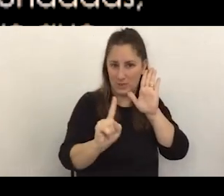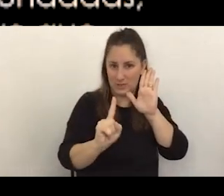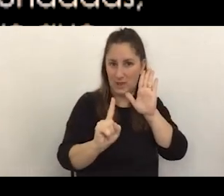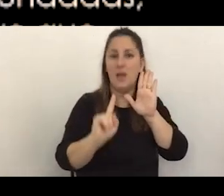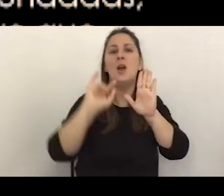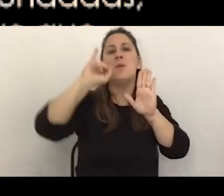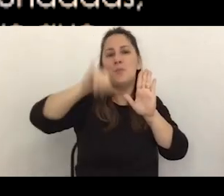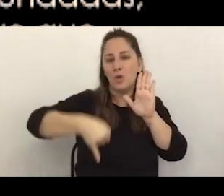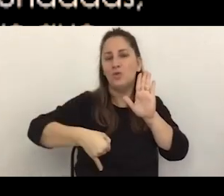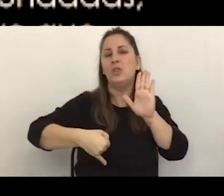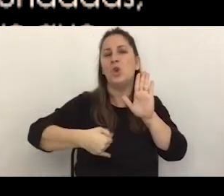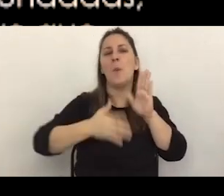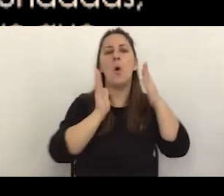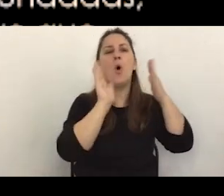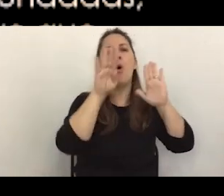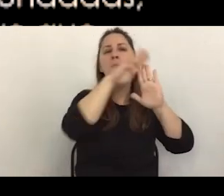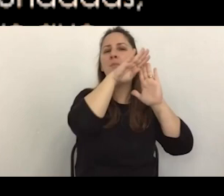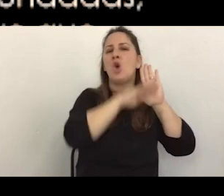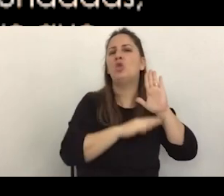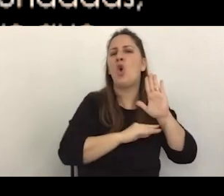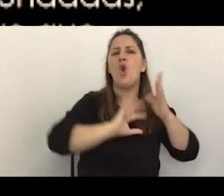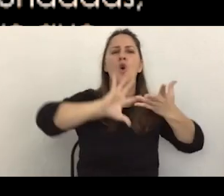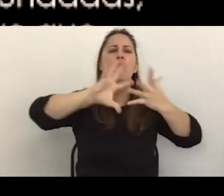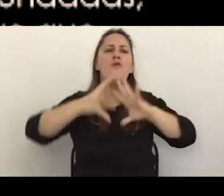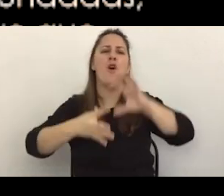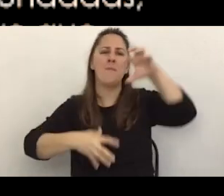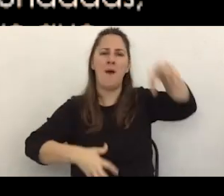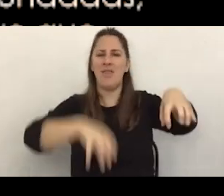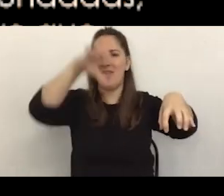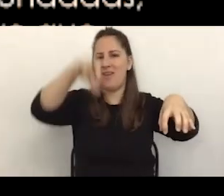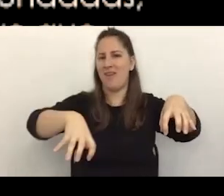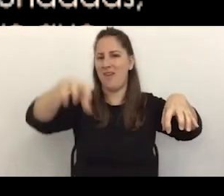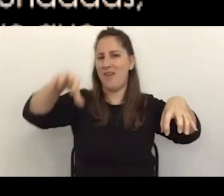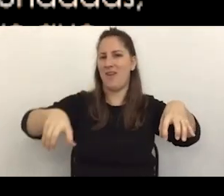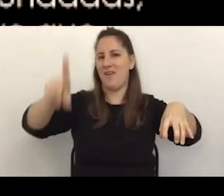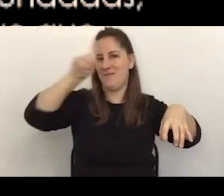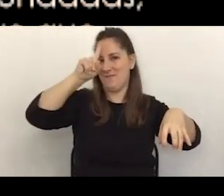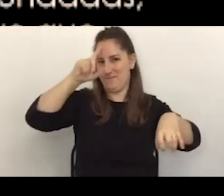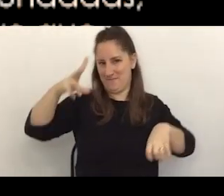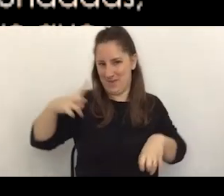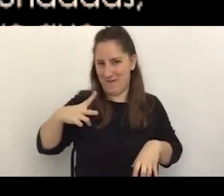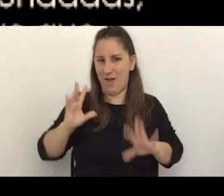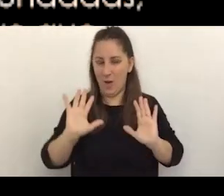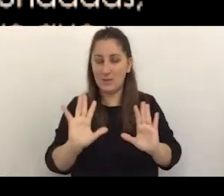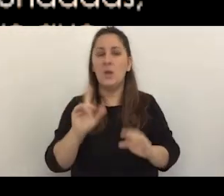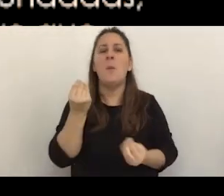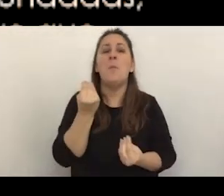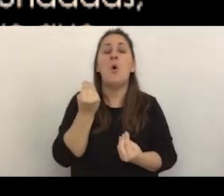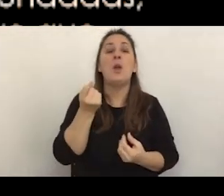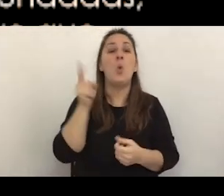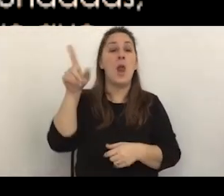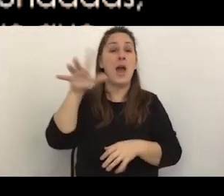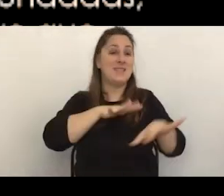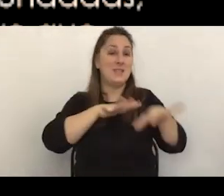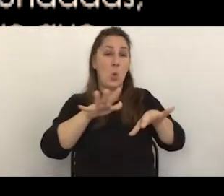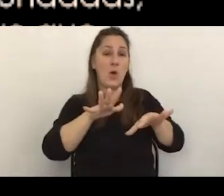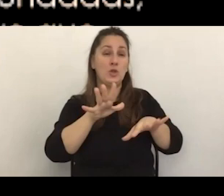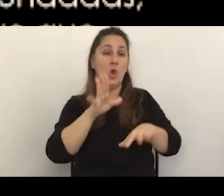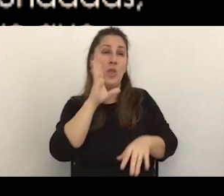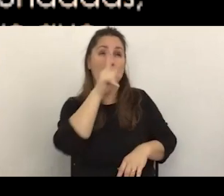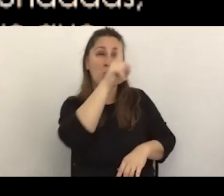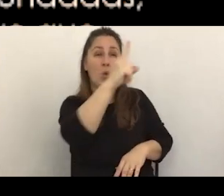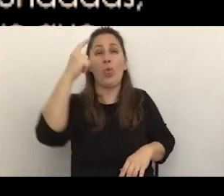de protocolo de actuación de las clínicas. Esto a partir de un caso de los Estados Unidos de hace unos 10, 15 años